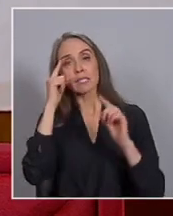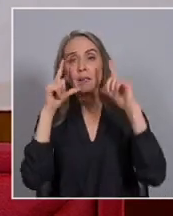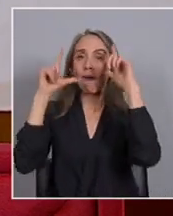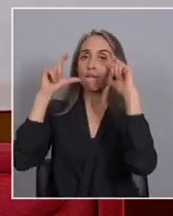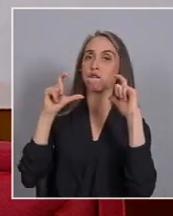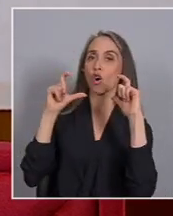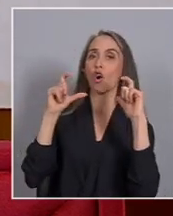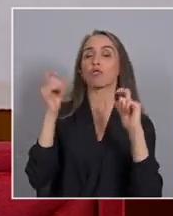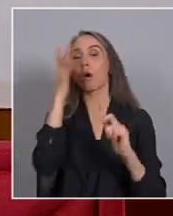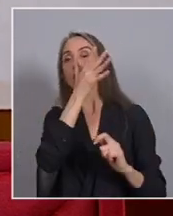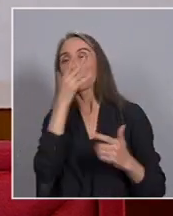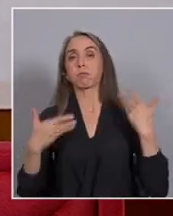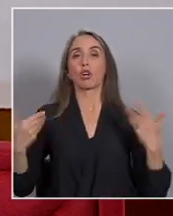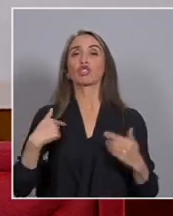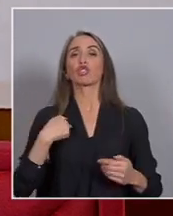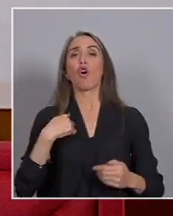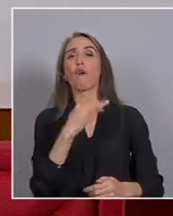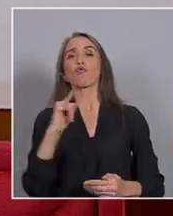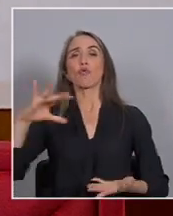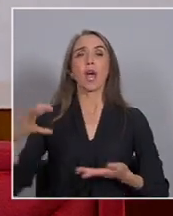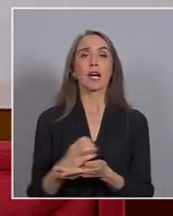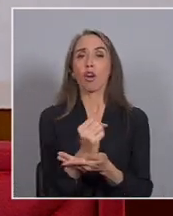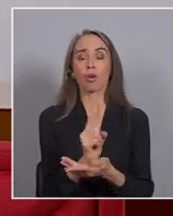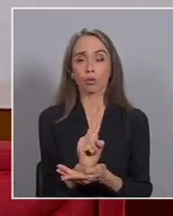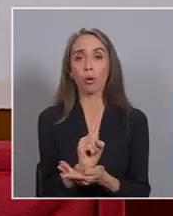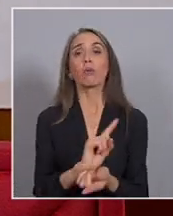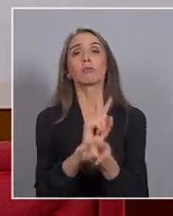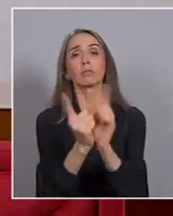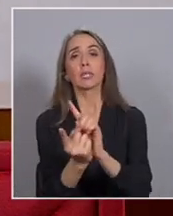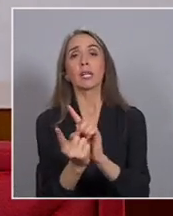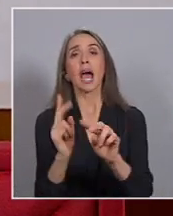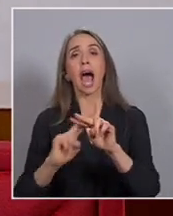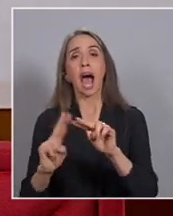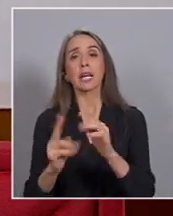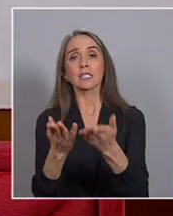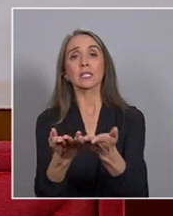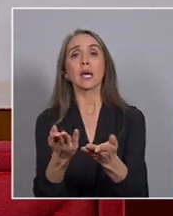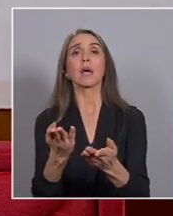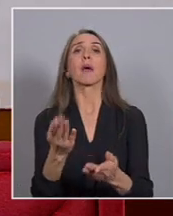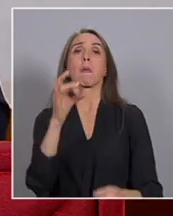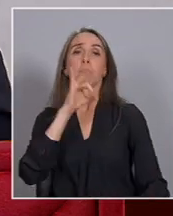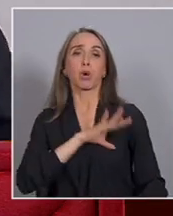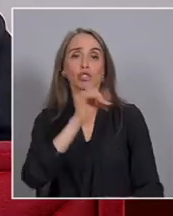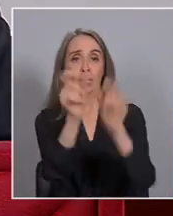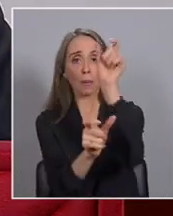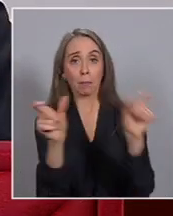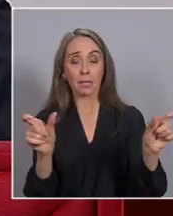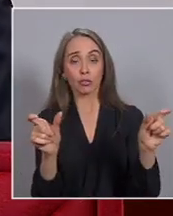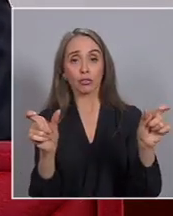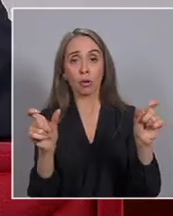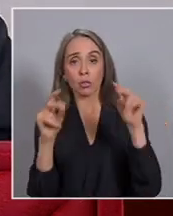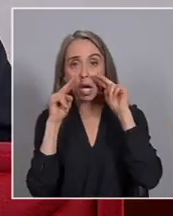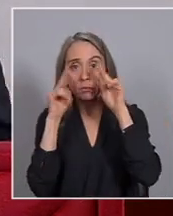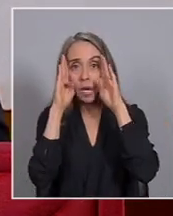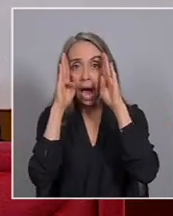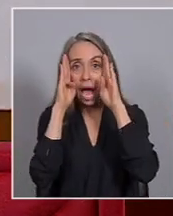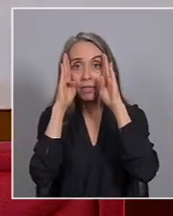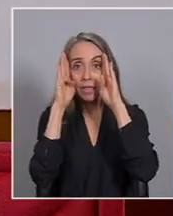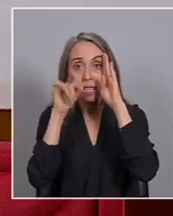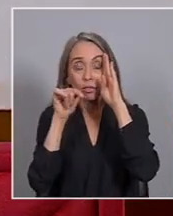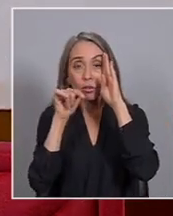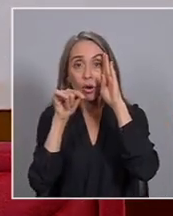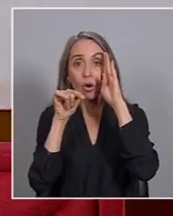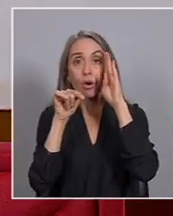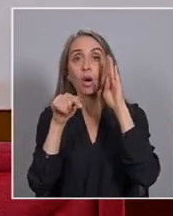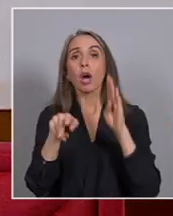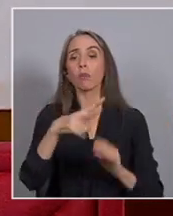ni quienes se vanaglorian de ser autores de. Hagámoslo por Chile. Porque las personas que hoy están atentas a